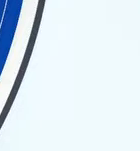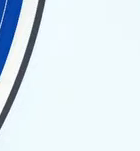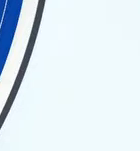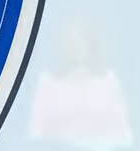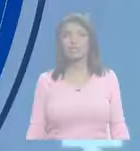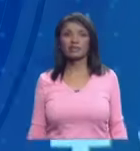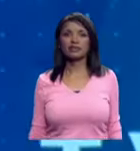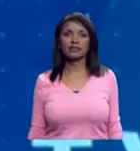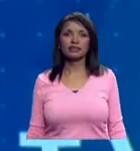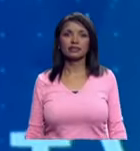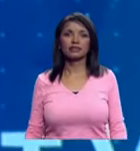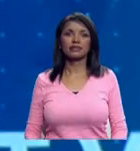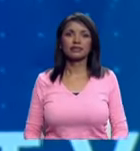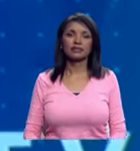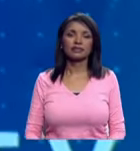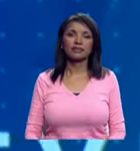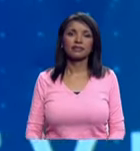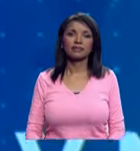desarrollo.